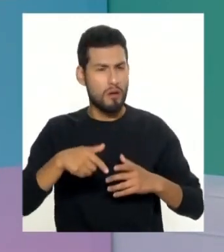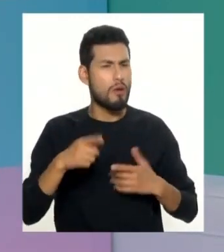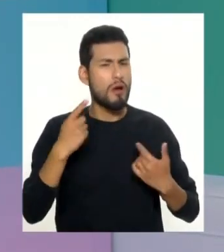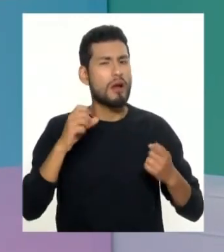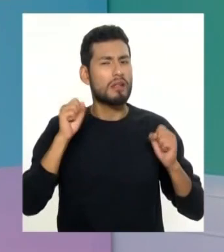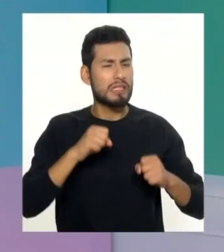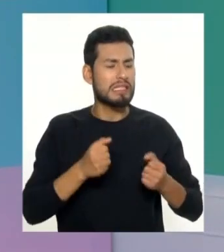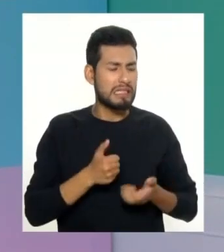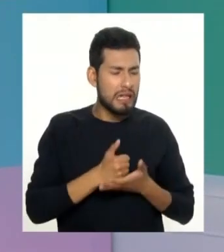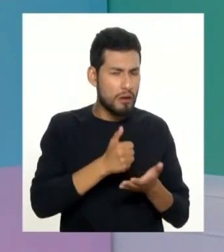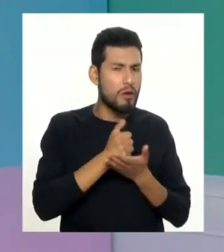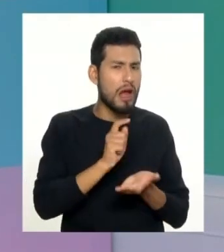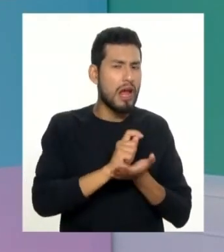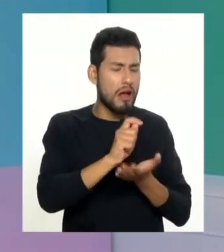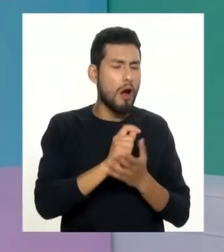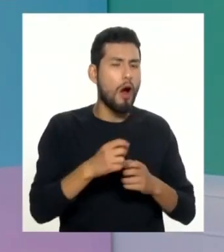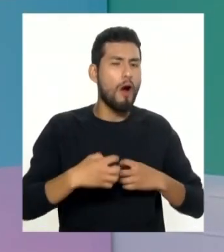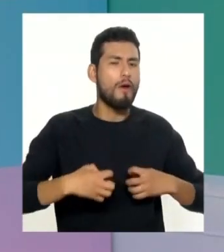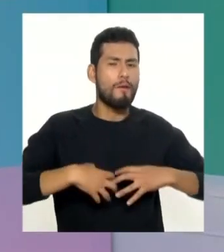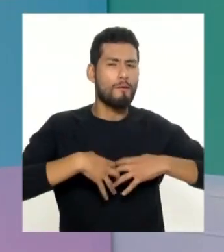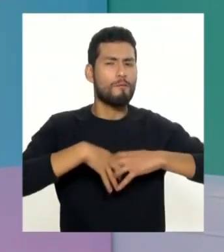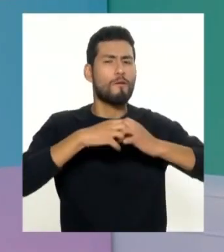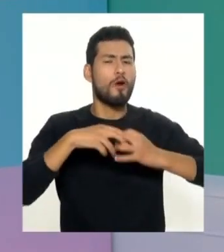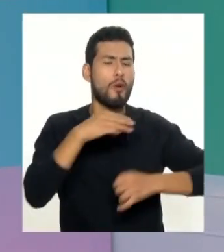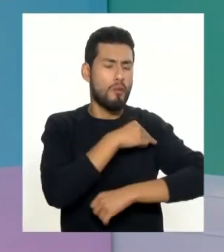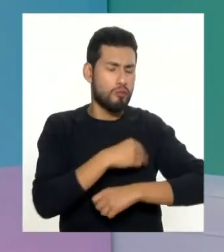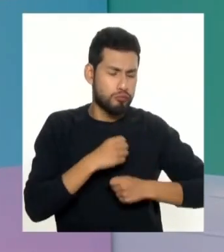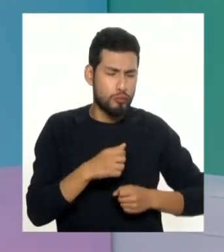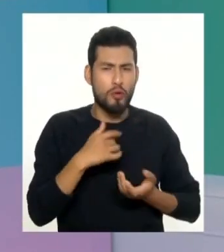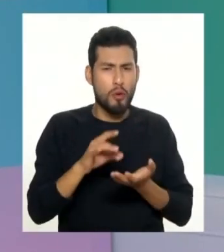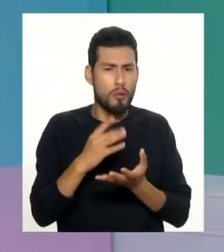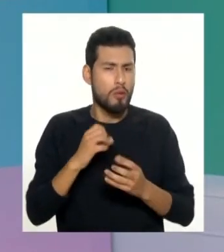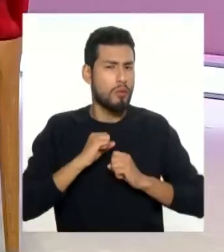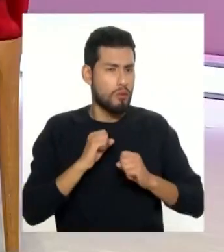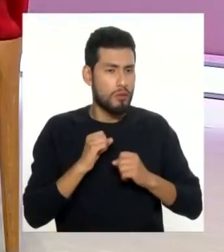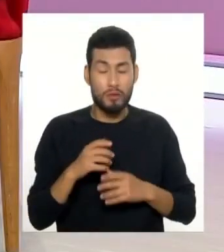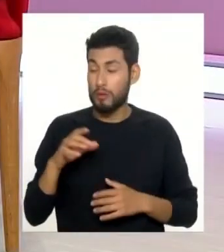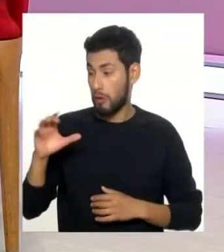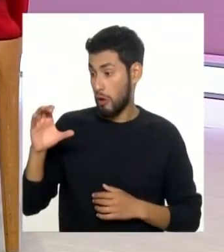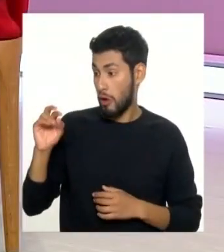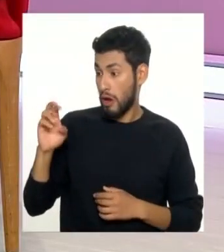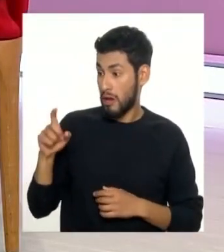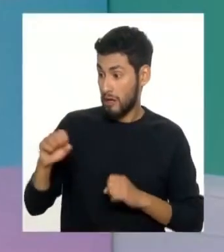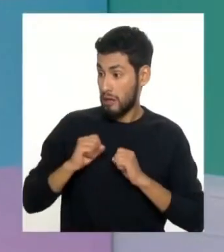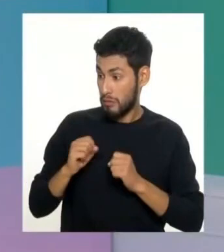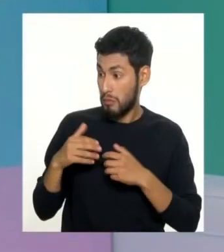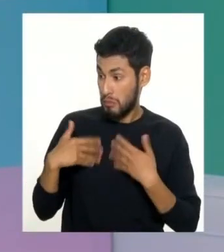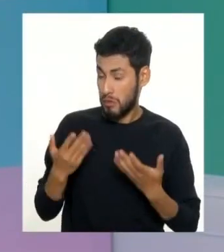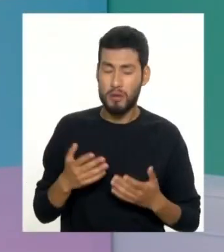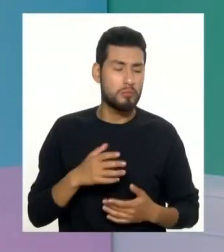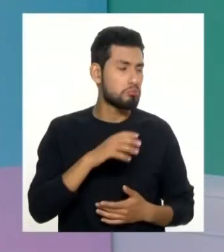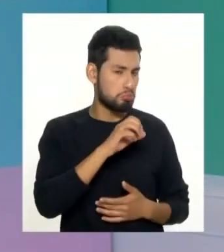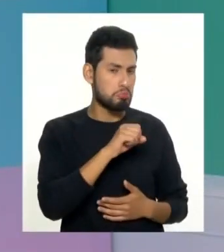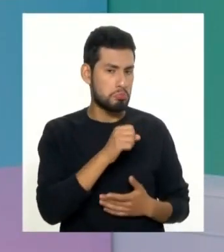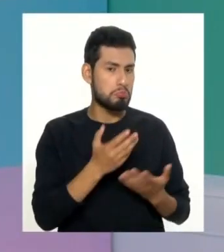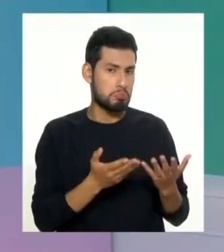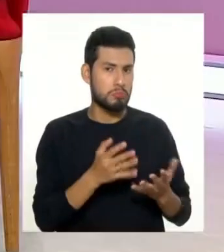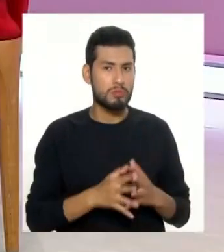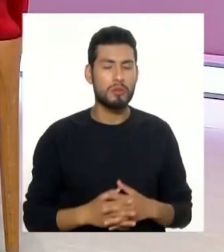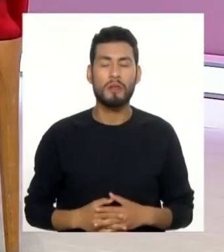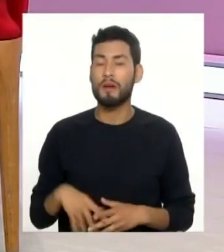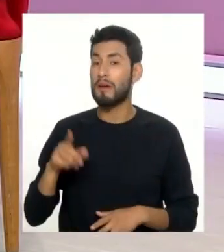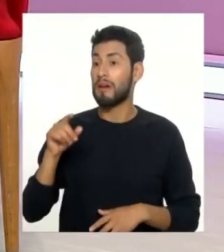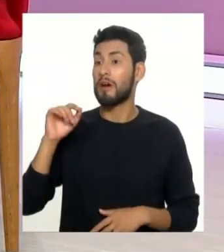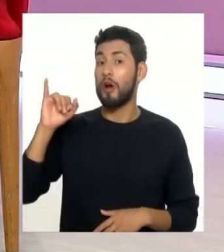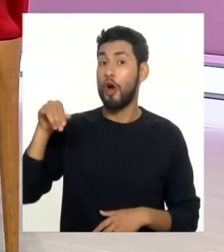fortalecimientos musculares, quizás antiinflamatorios en la noche para que descansen bien. ¿Los ejercicios del core, por ejemplo, pueden servir? Puede ser. Perfecto. Bueno, y tenemos una inquietud